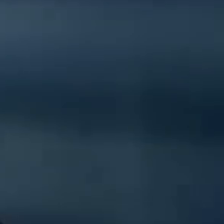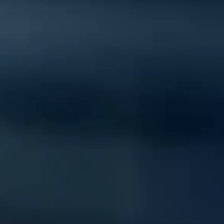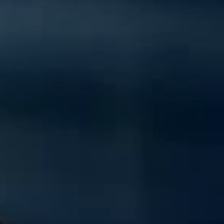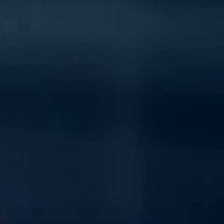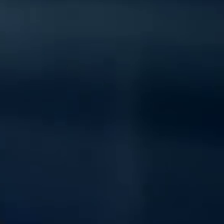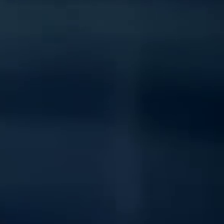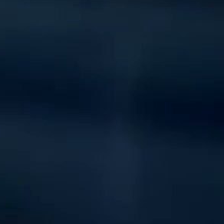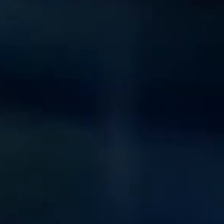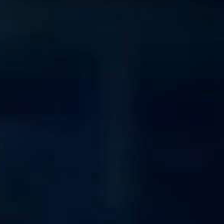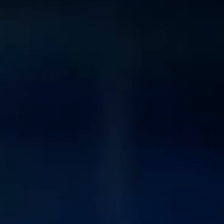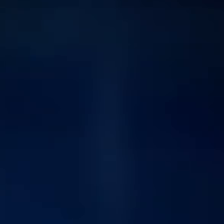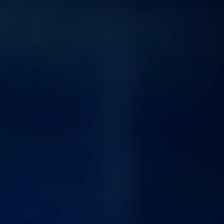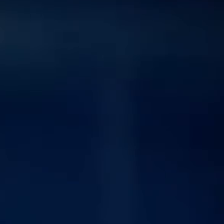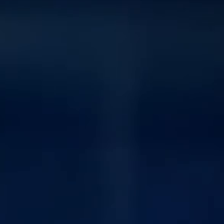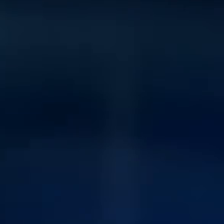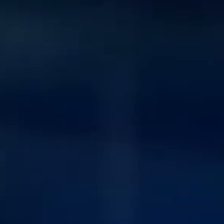espa